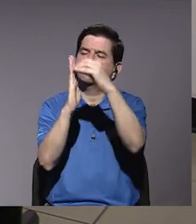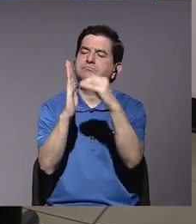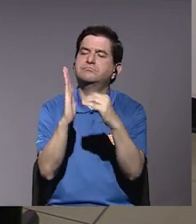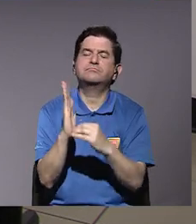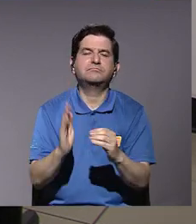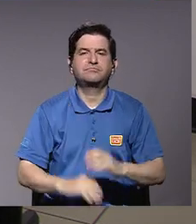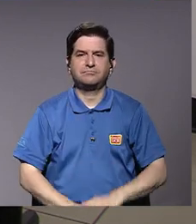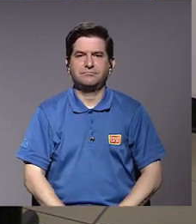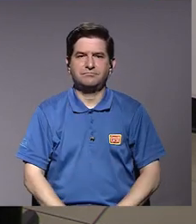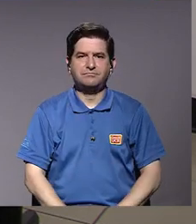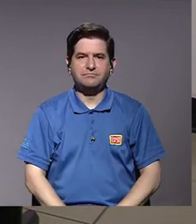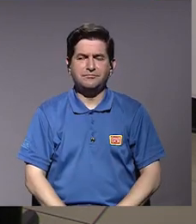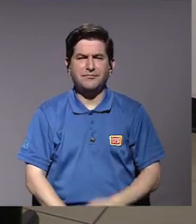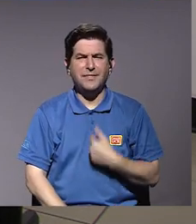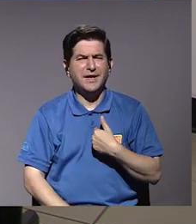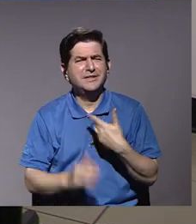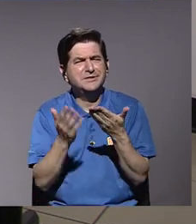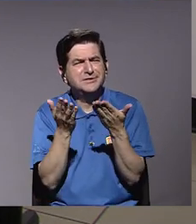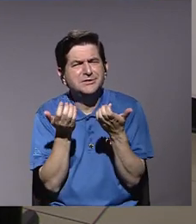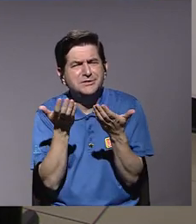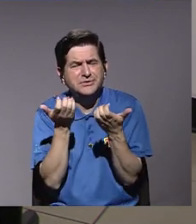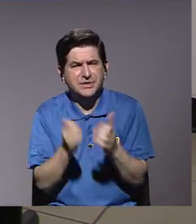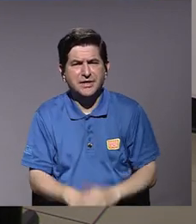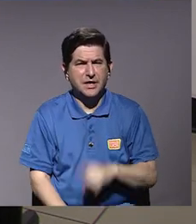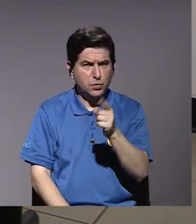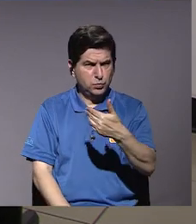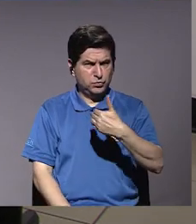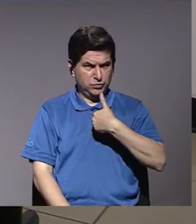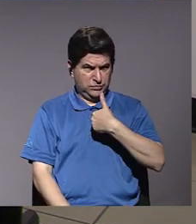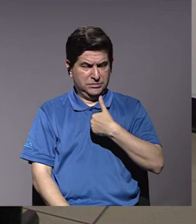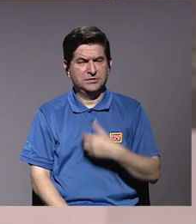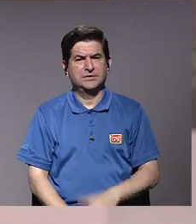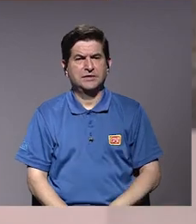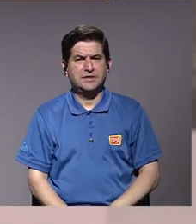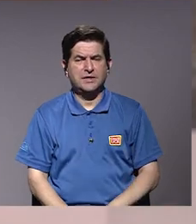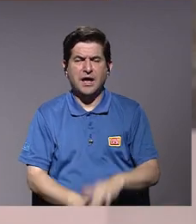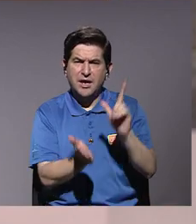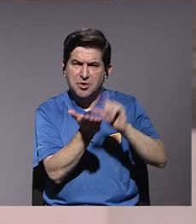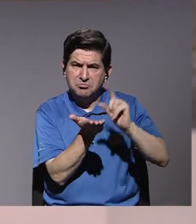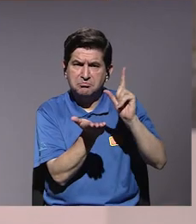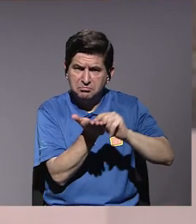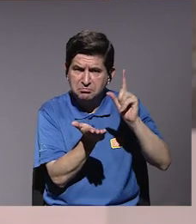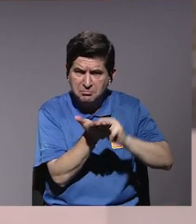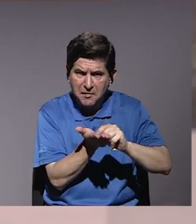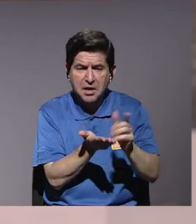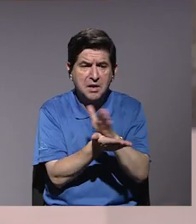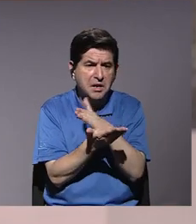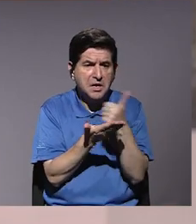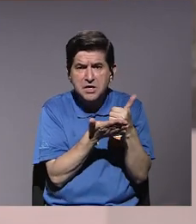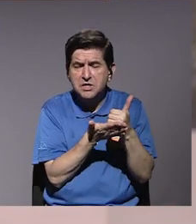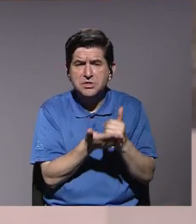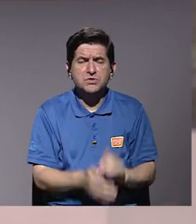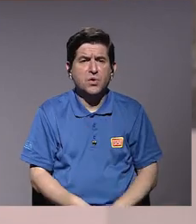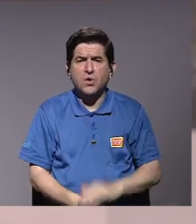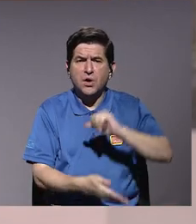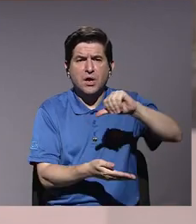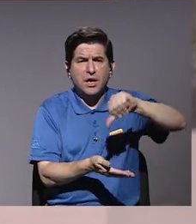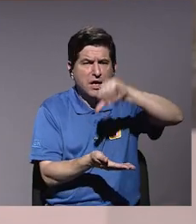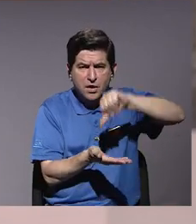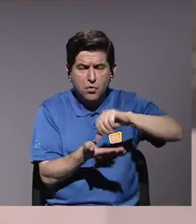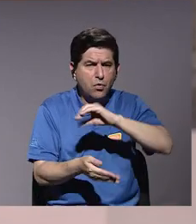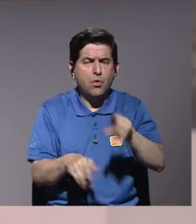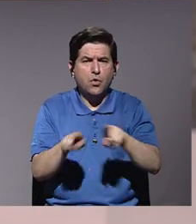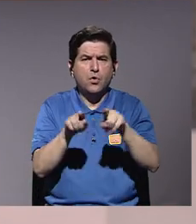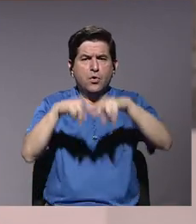especificados. Y sí quería ver, ustedes tienen, lo tienen impreso en algunos centros, pero también